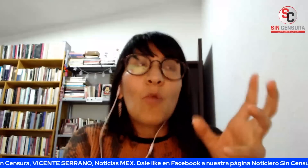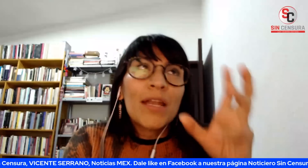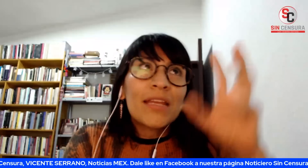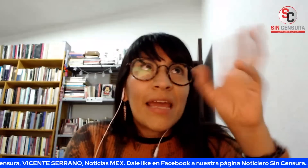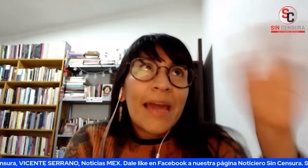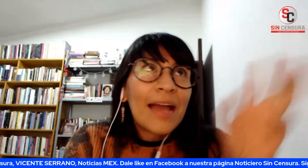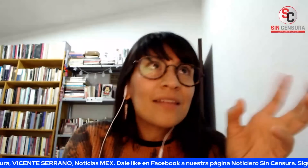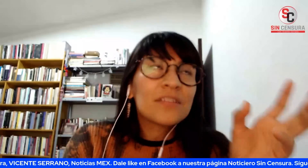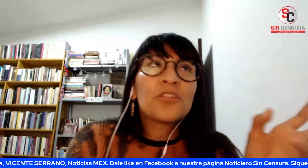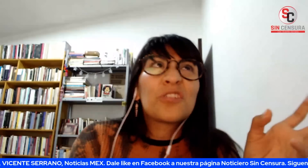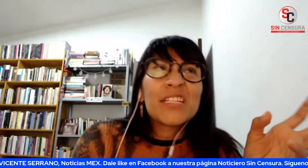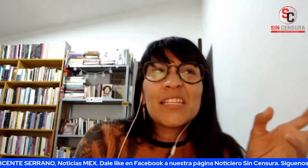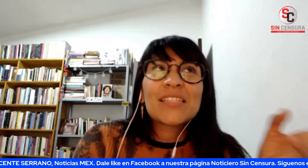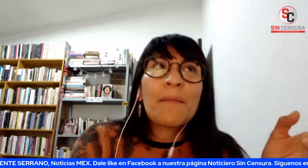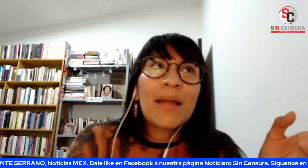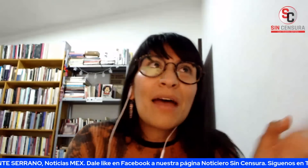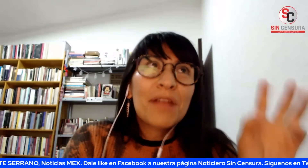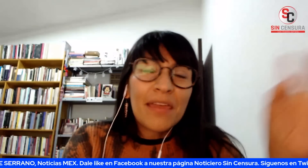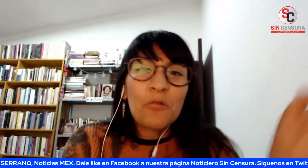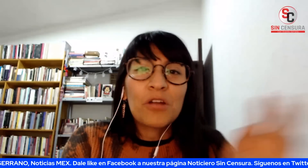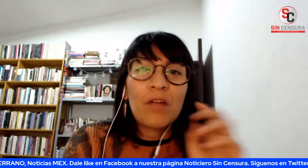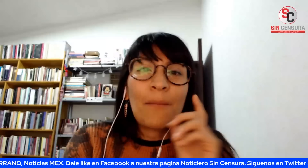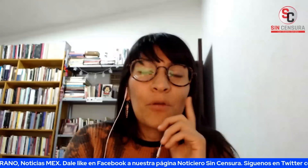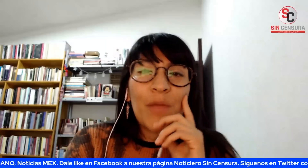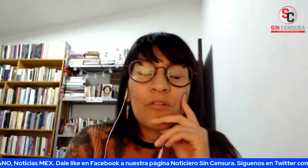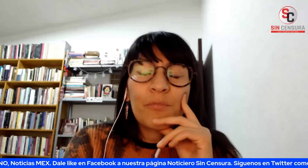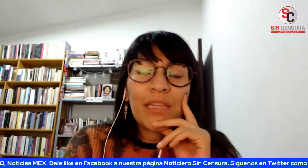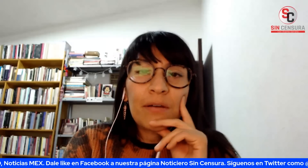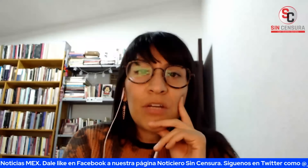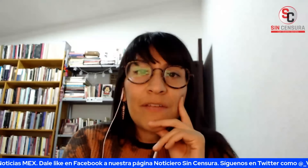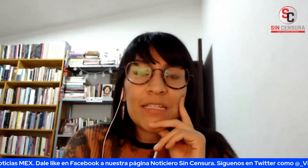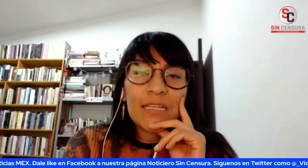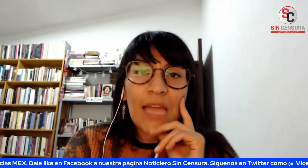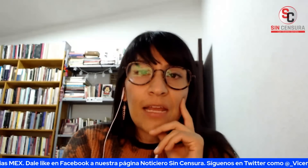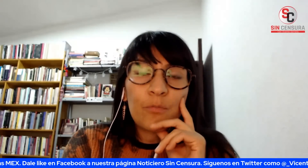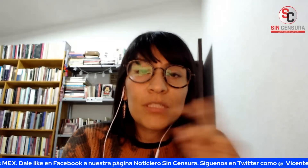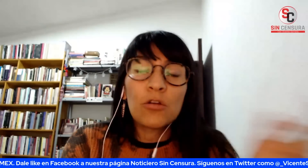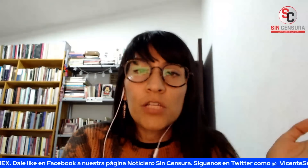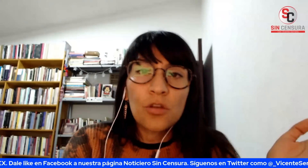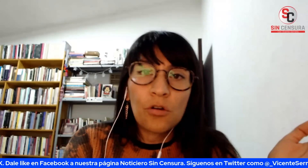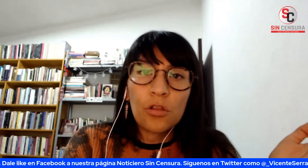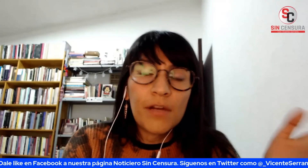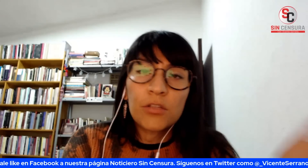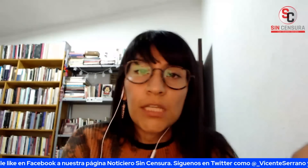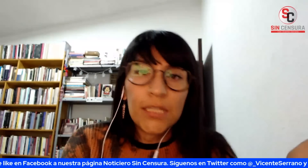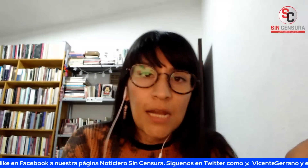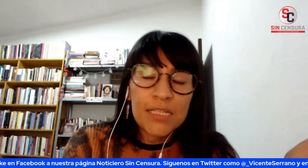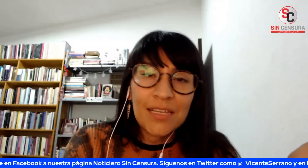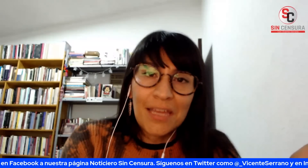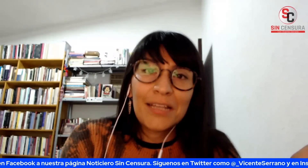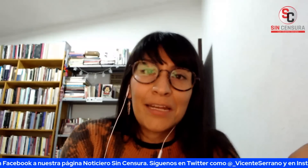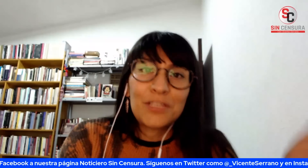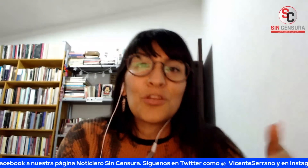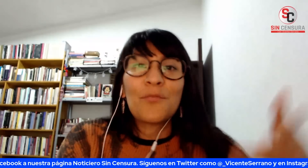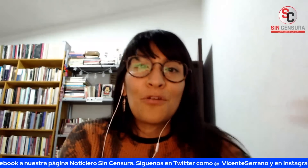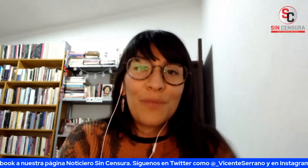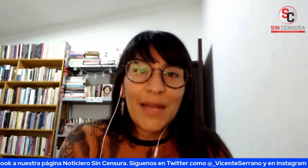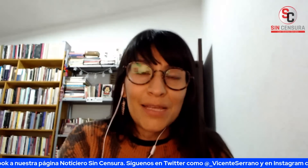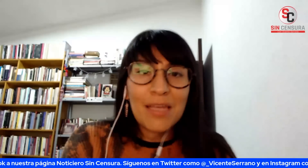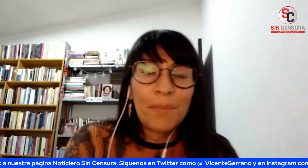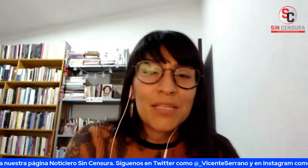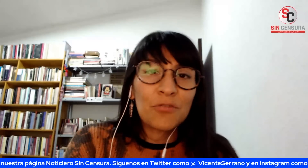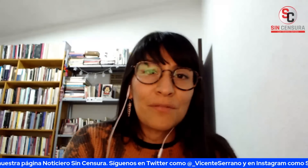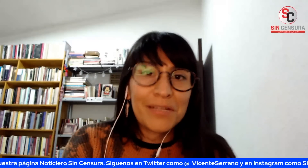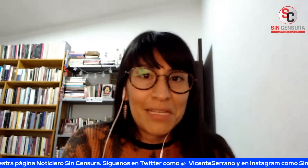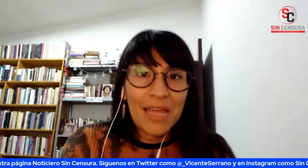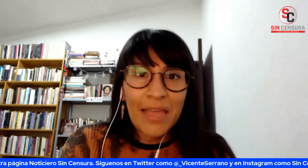tal cual ilegal, yo creo que sí es la palabra, de acuerdo a la propia normativa universitaria, pues Lorenzo Córdoba no tendría ni siquiera el derecho de volver a